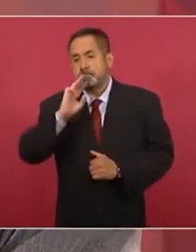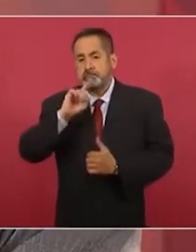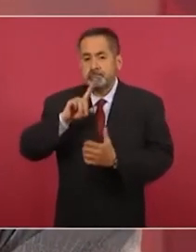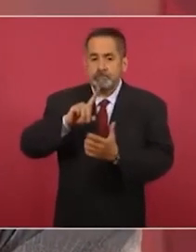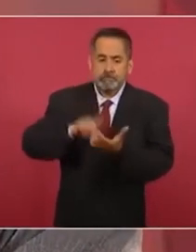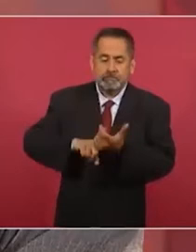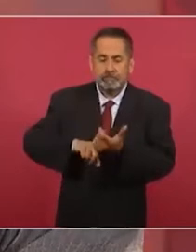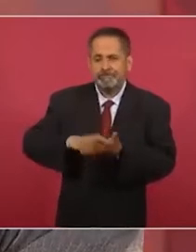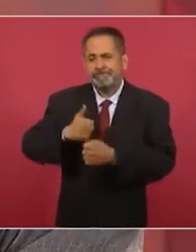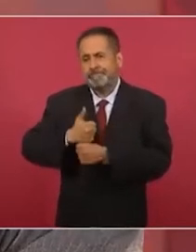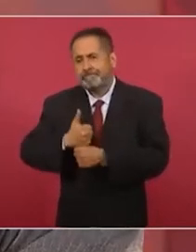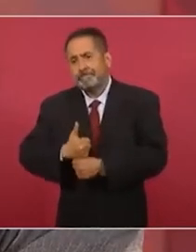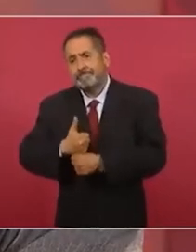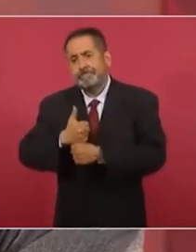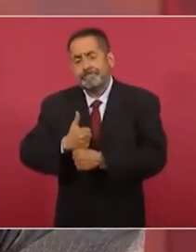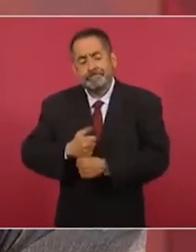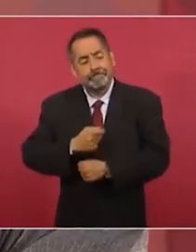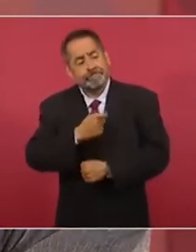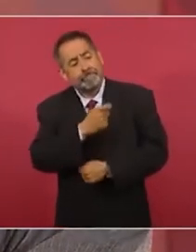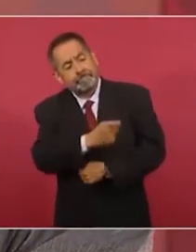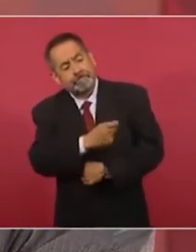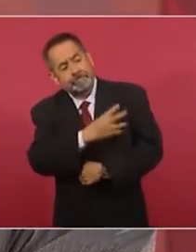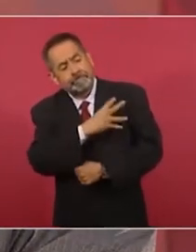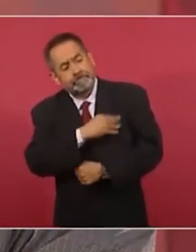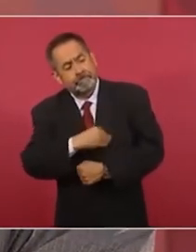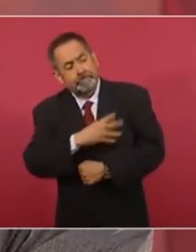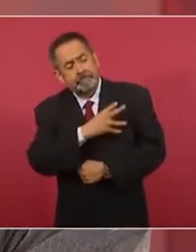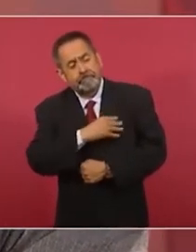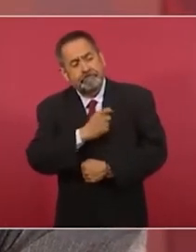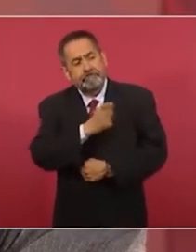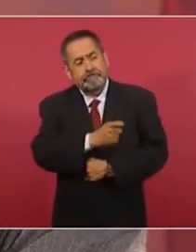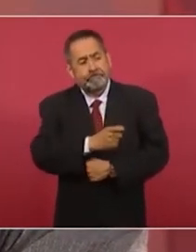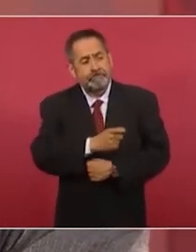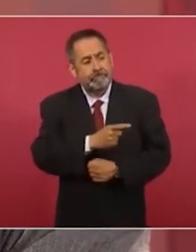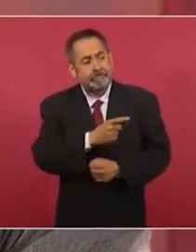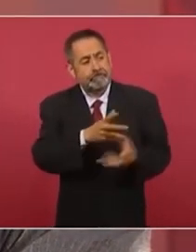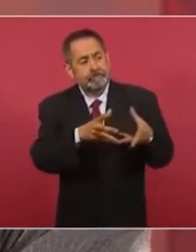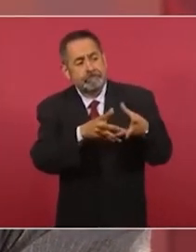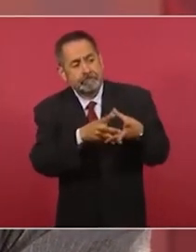por sus hijos, por sus desaparecidos,